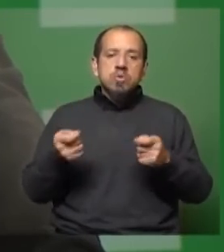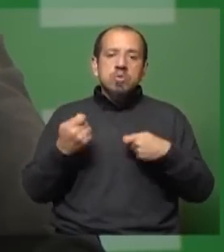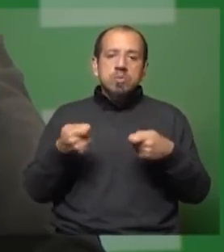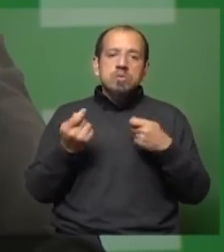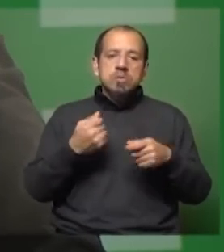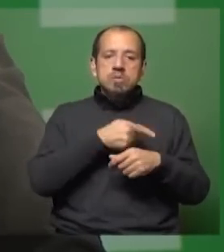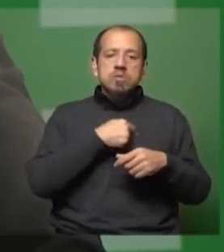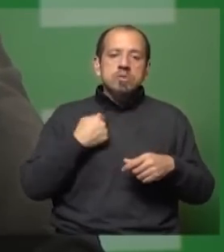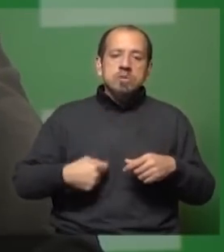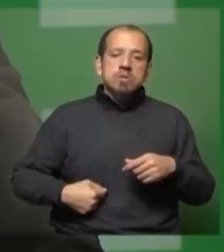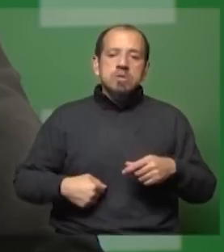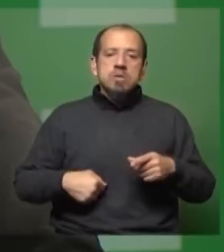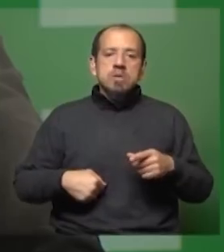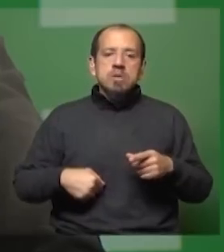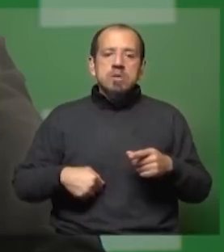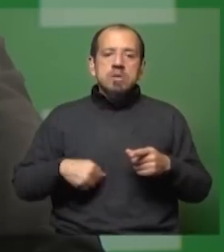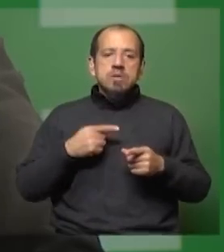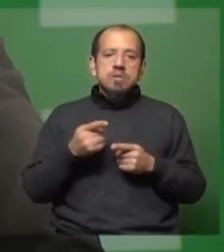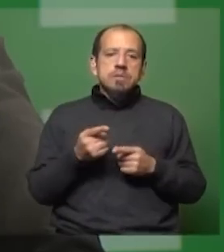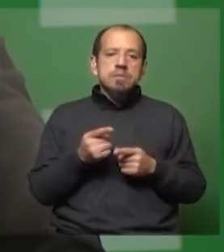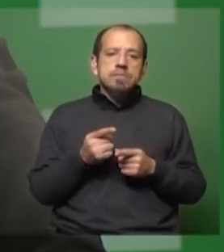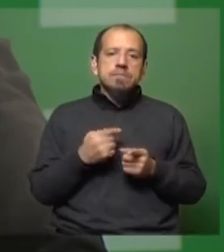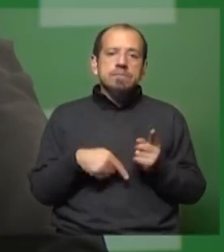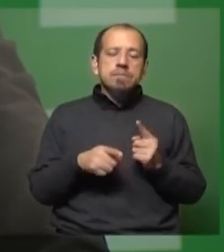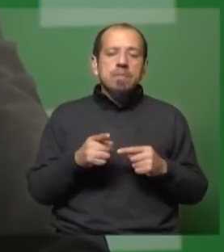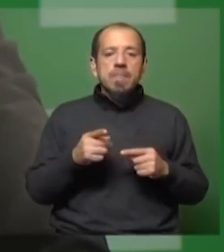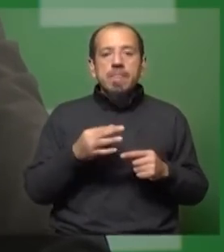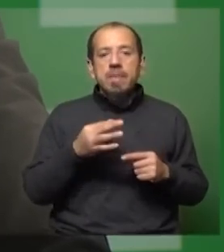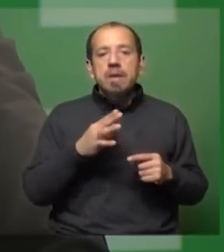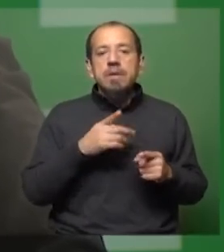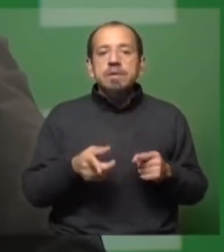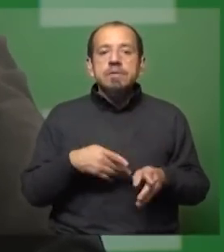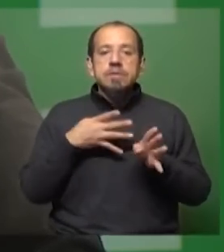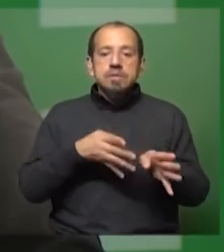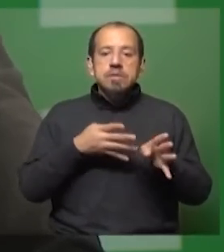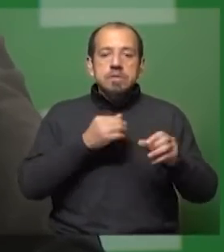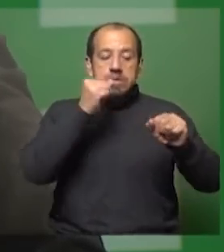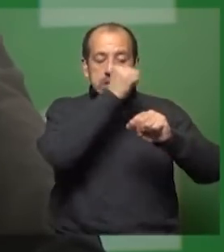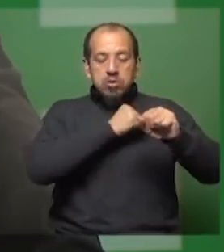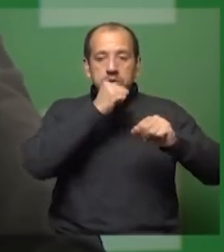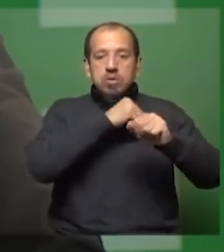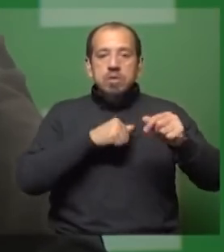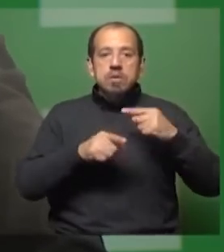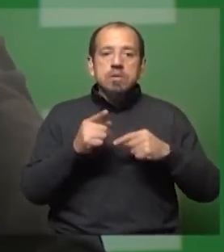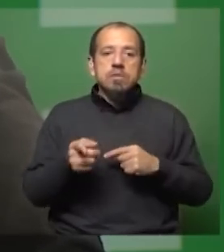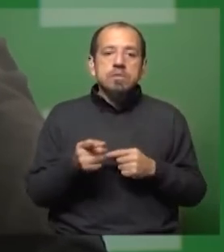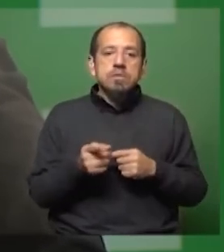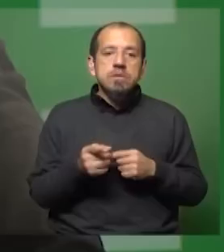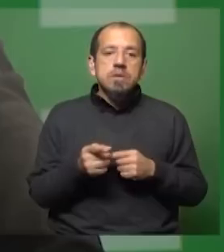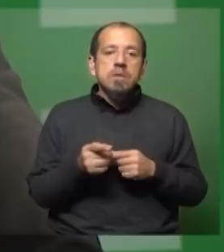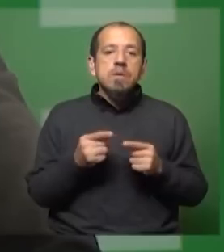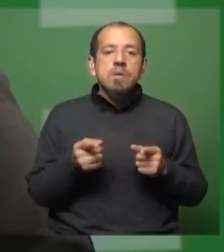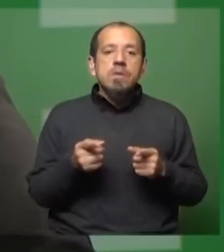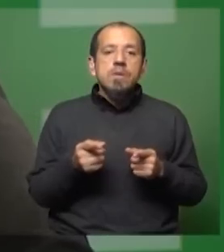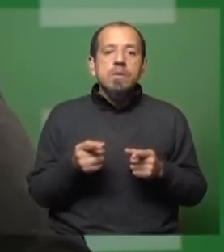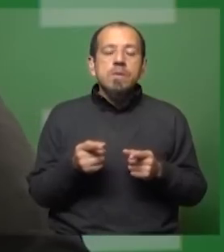pero diría y lo hablábamos en la última en el último programa estará guerra tecnológica que es al final la guerra en donde